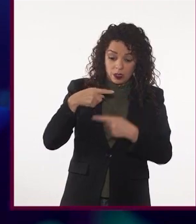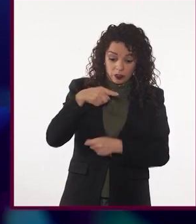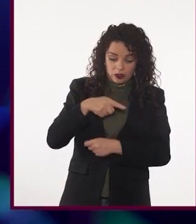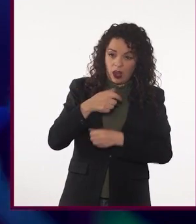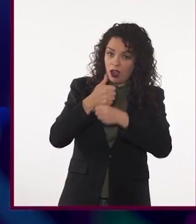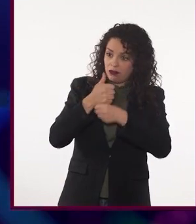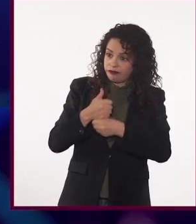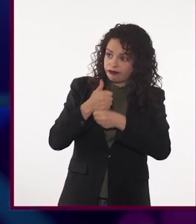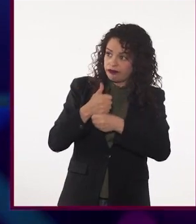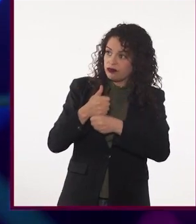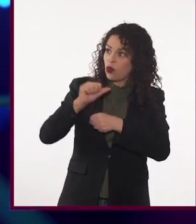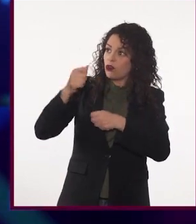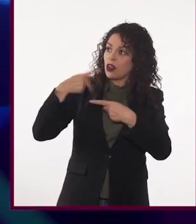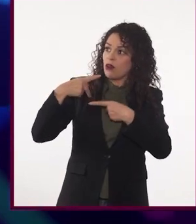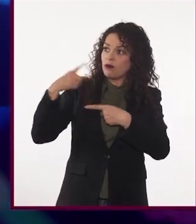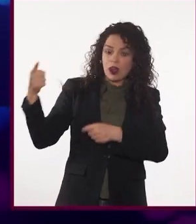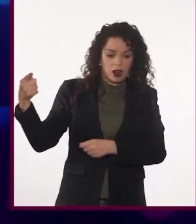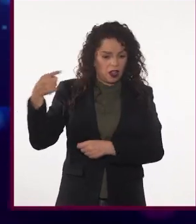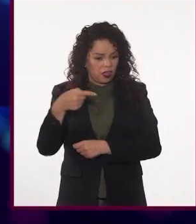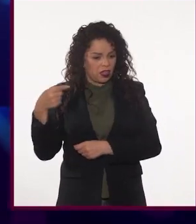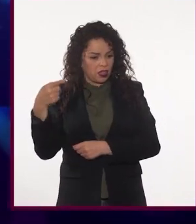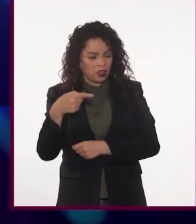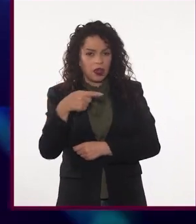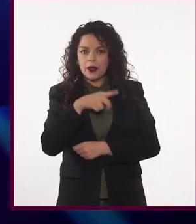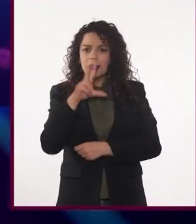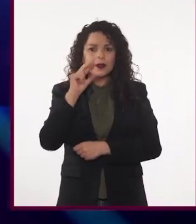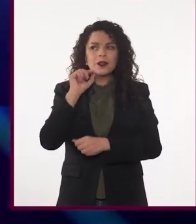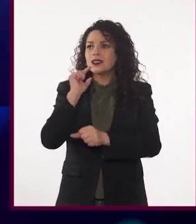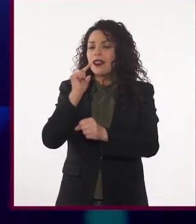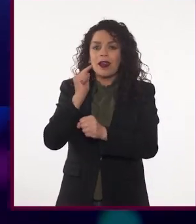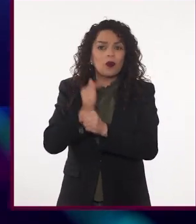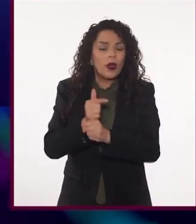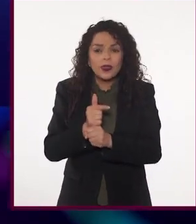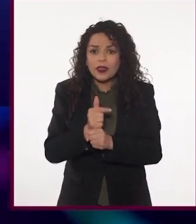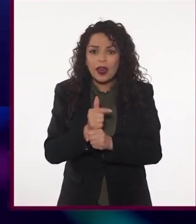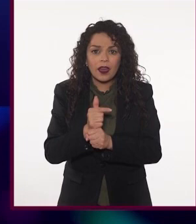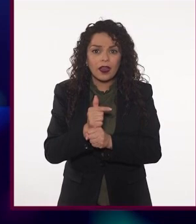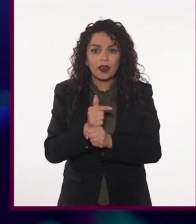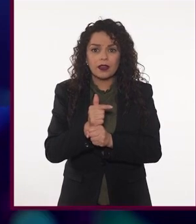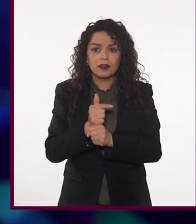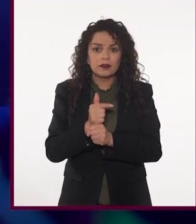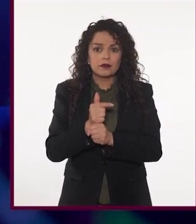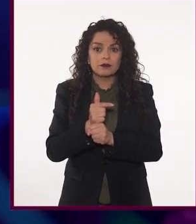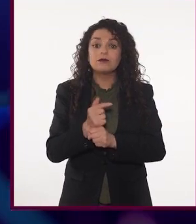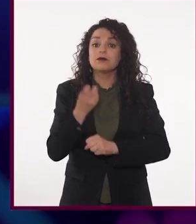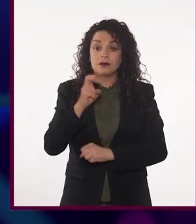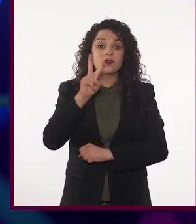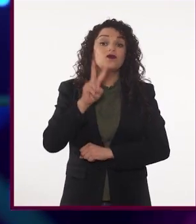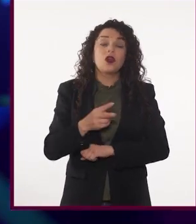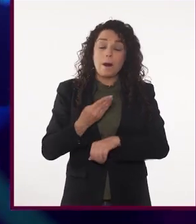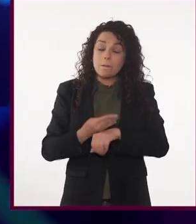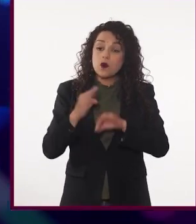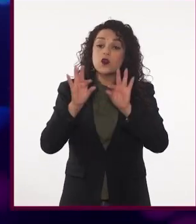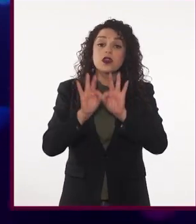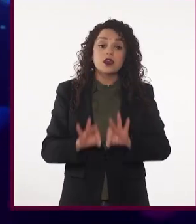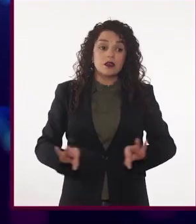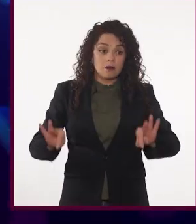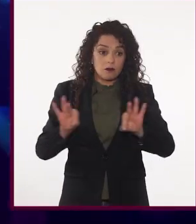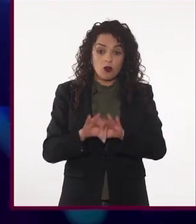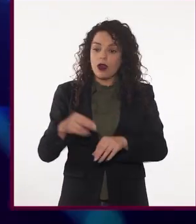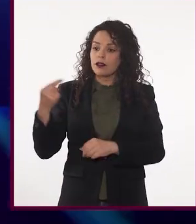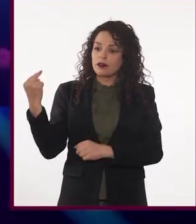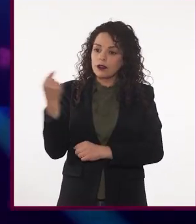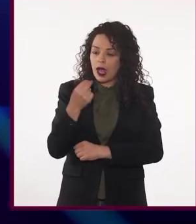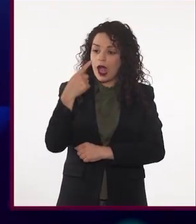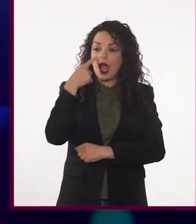siendo hostigada no se da cuenta de esta situación. Entonces, es muy importante que puedan